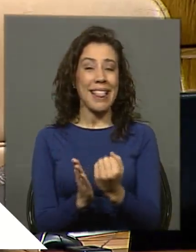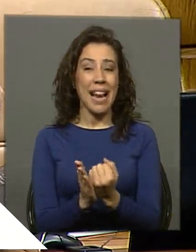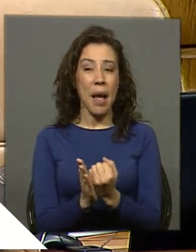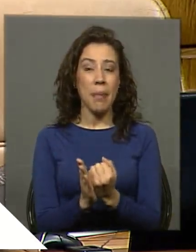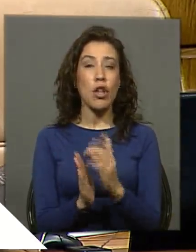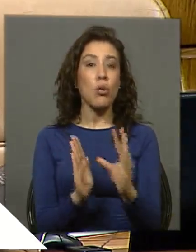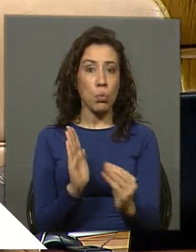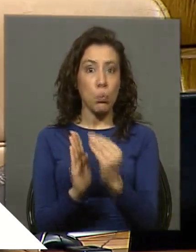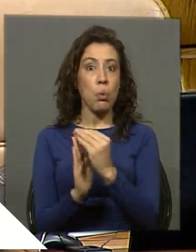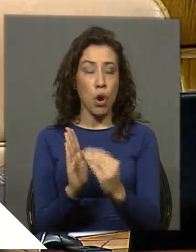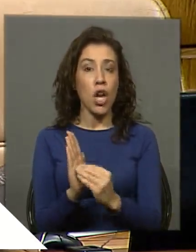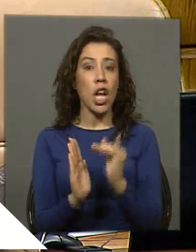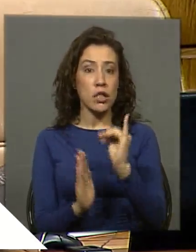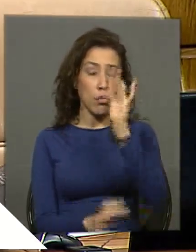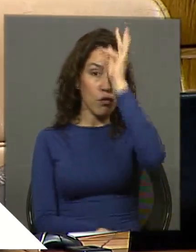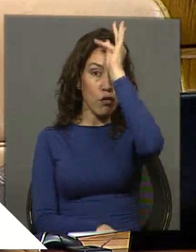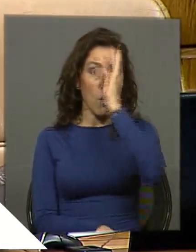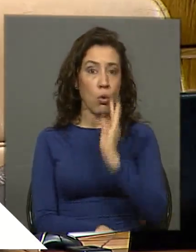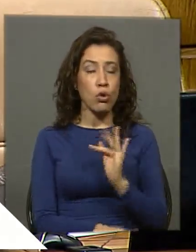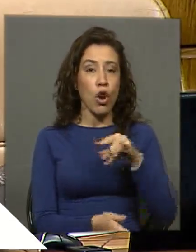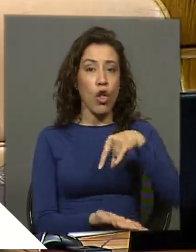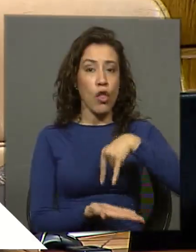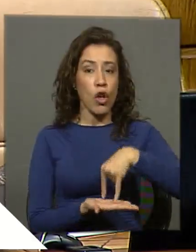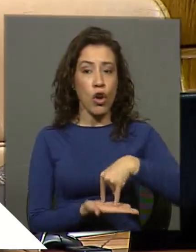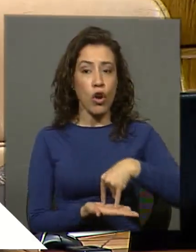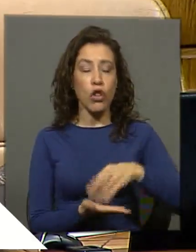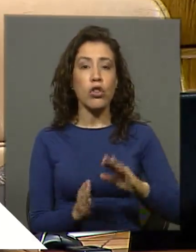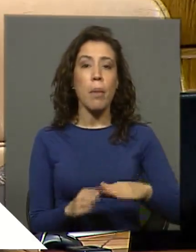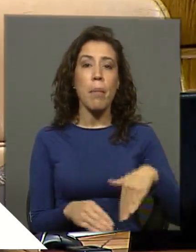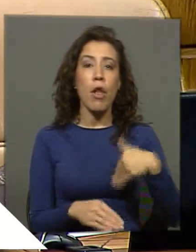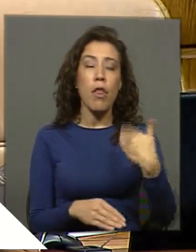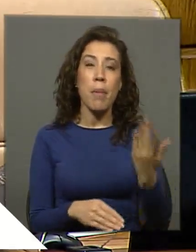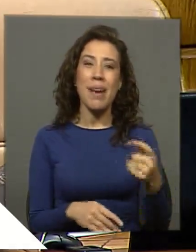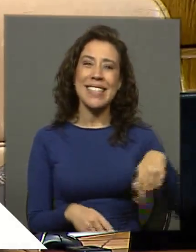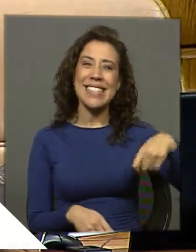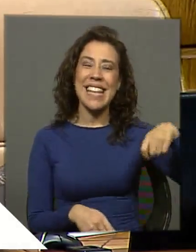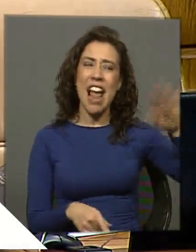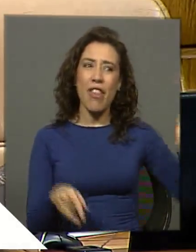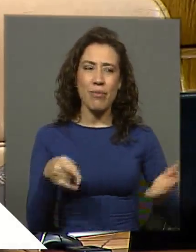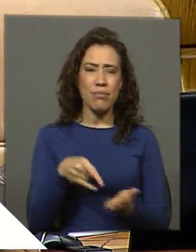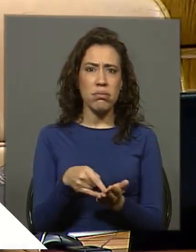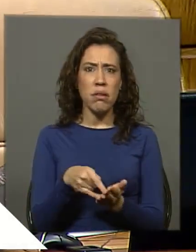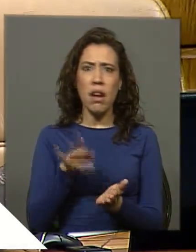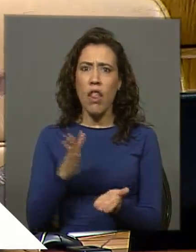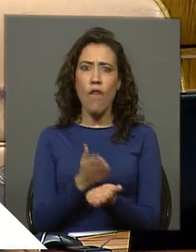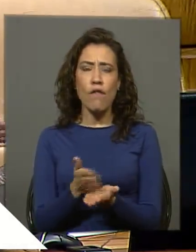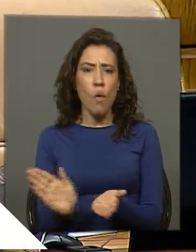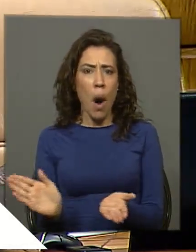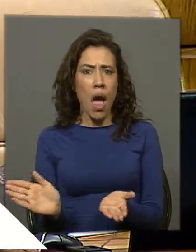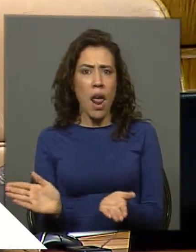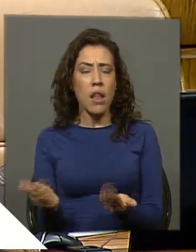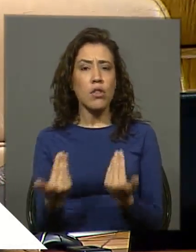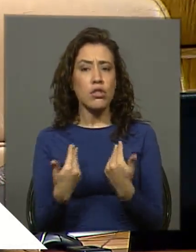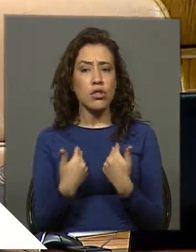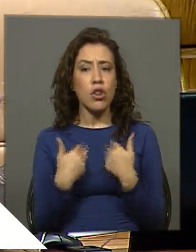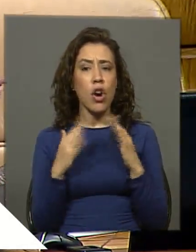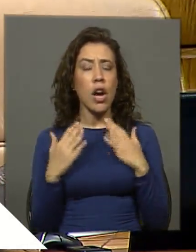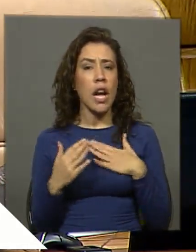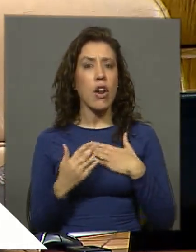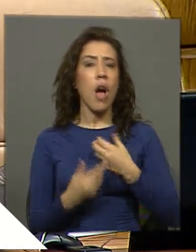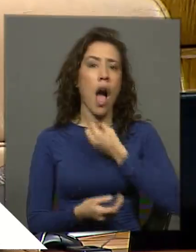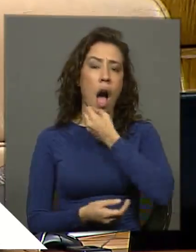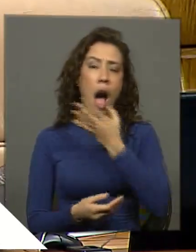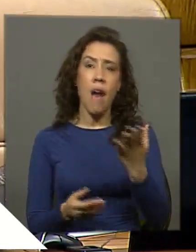incorporaba a los funcionarios de este Congreso y que luego vuelve del Senado dejándolo fuera y yo quiero que en esto seamos capaces de